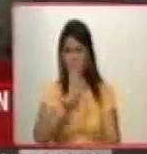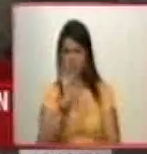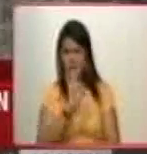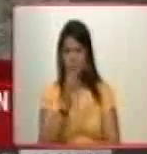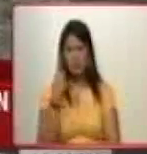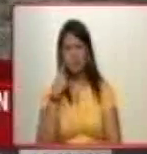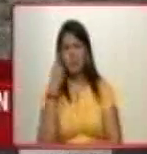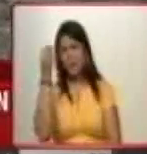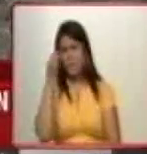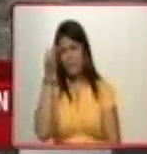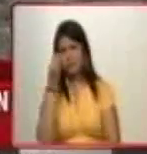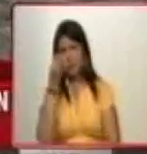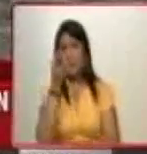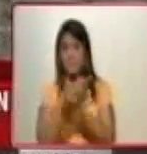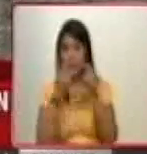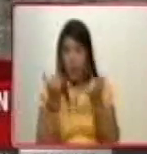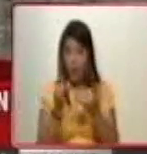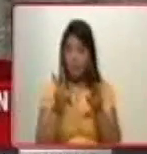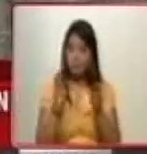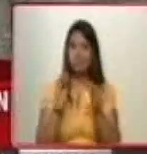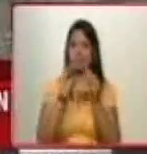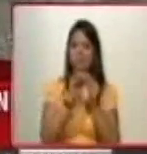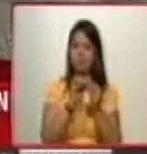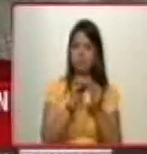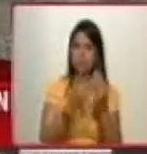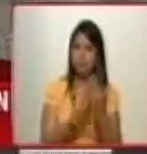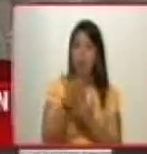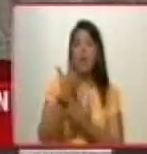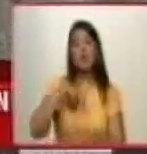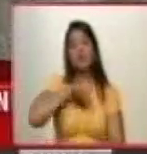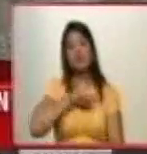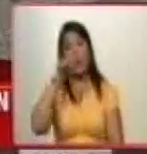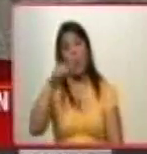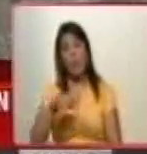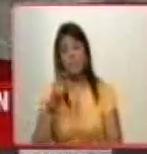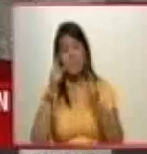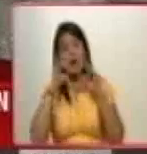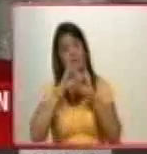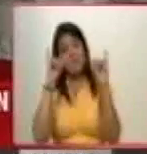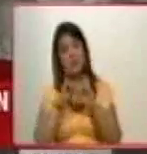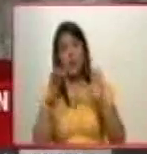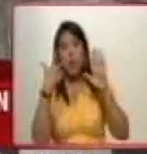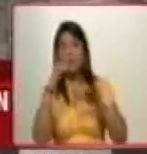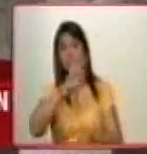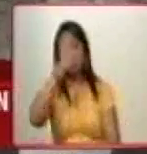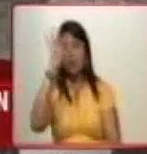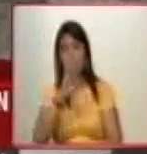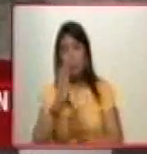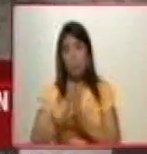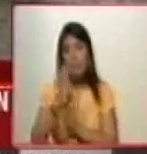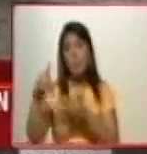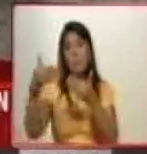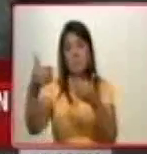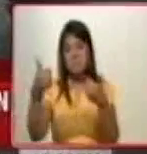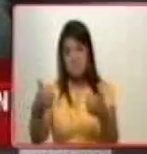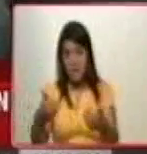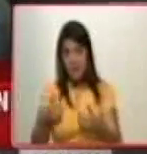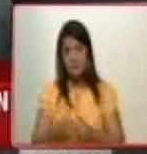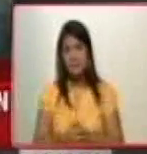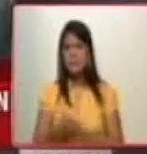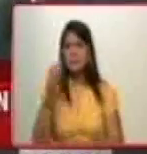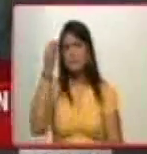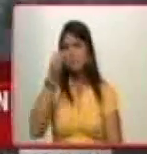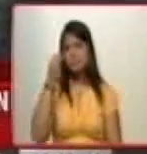las estaciones del metro de Los Teques. Por eso hoy estamos muy contentos con el 80% de avance de esta obra. Tenemos